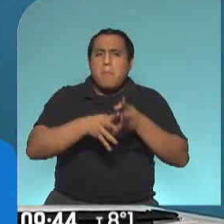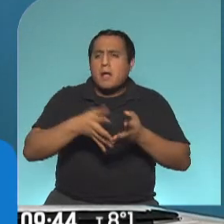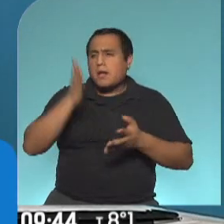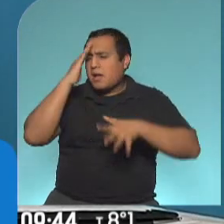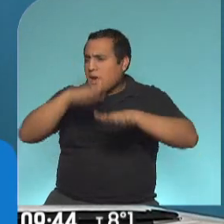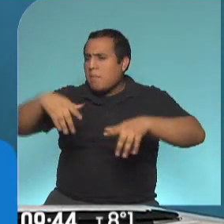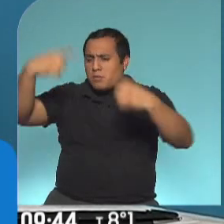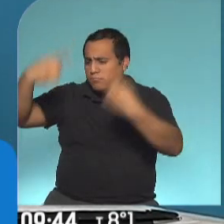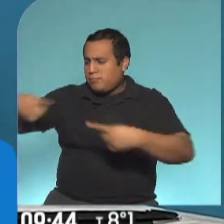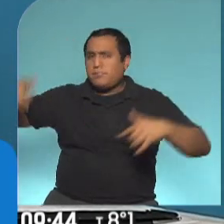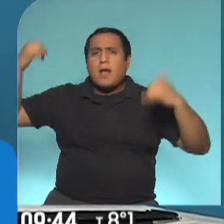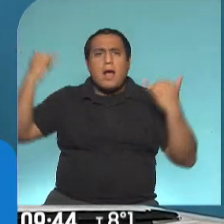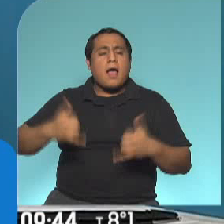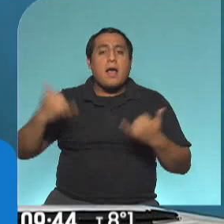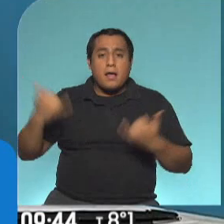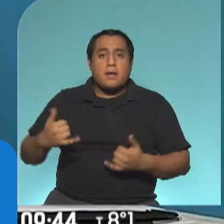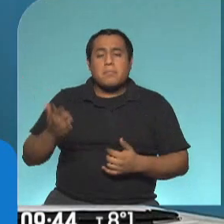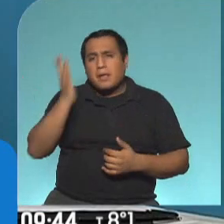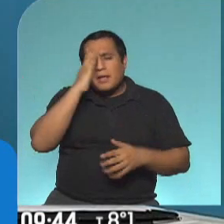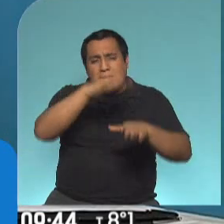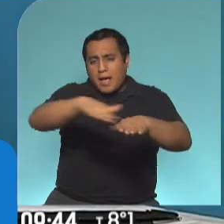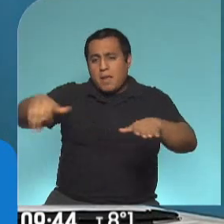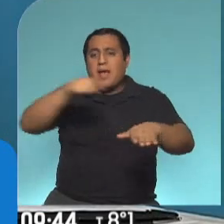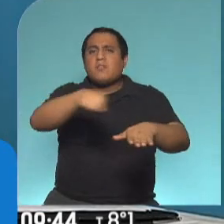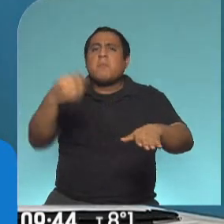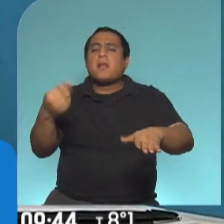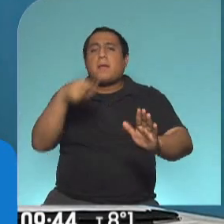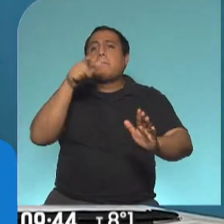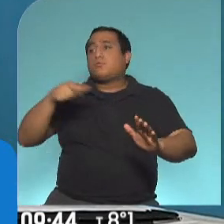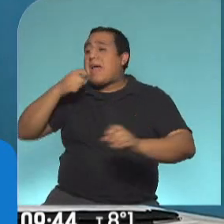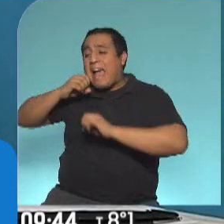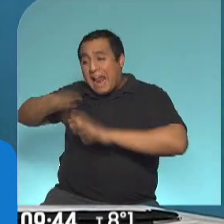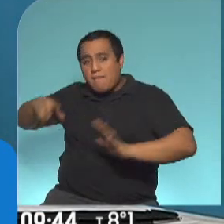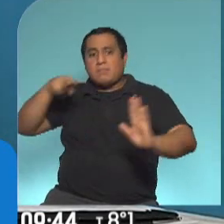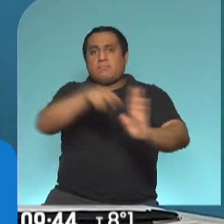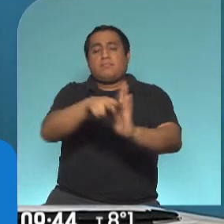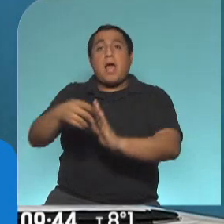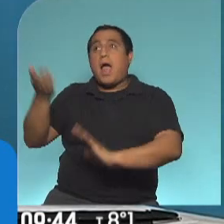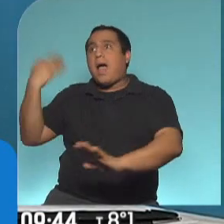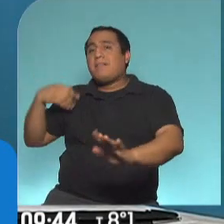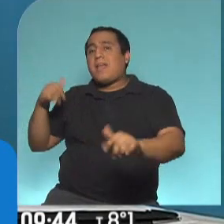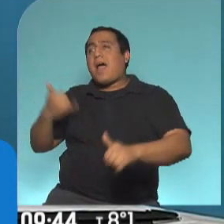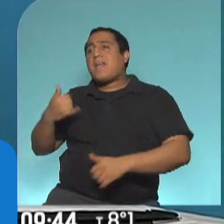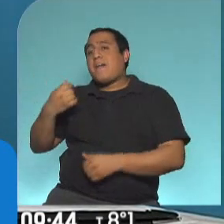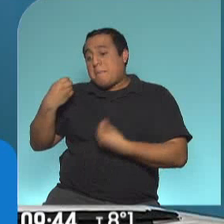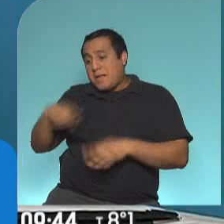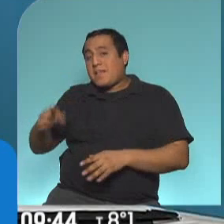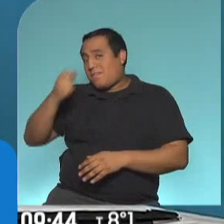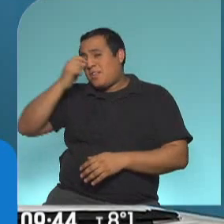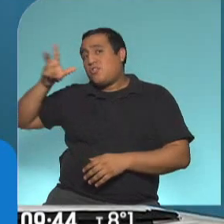camas críticas se refiere nosotros cuando empezamos este año teníamos 28 camas de terapia intensiva